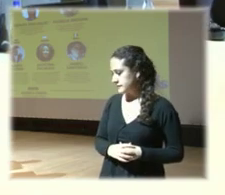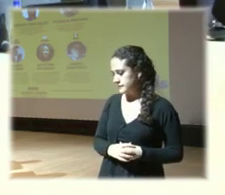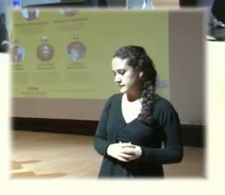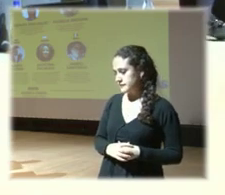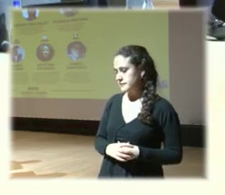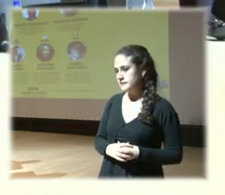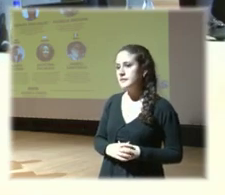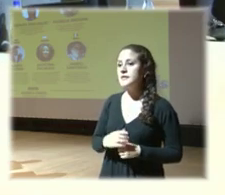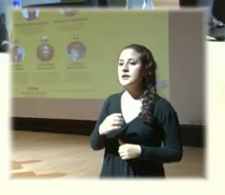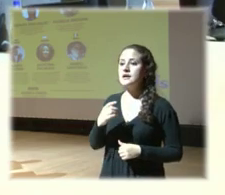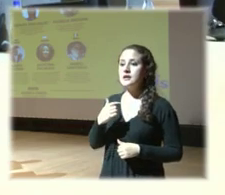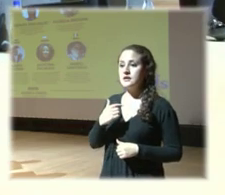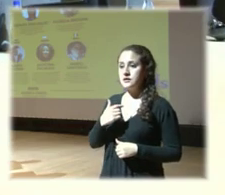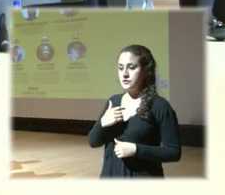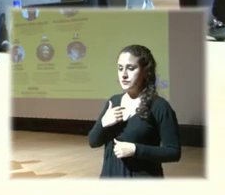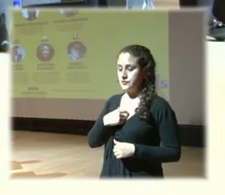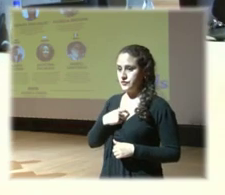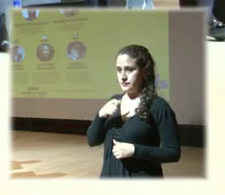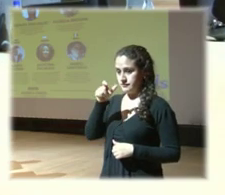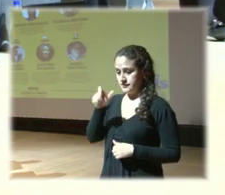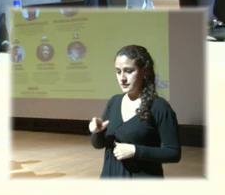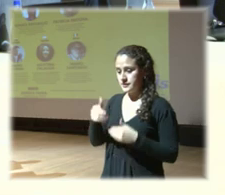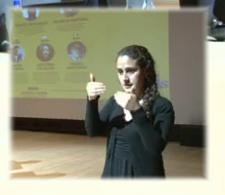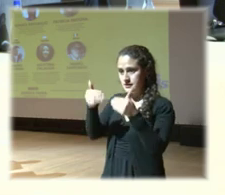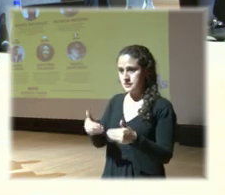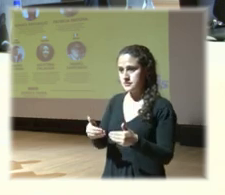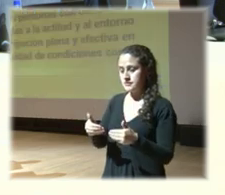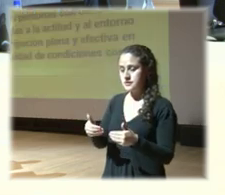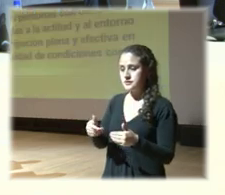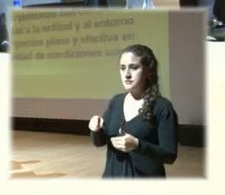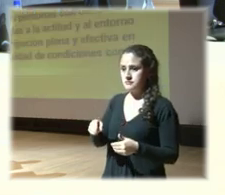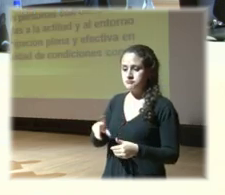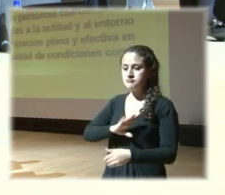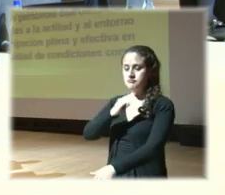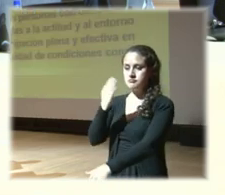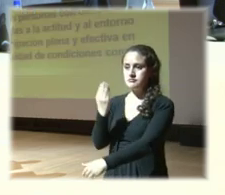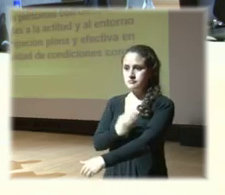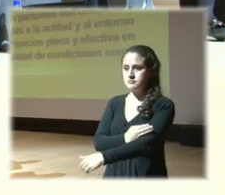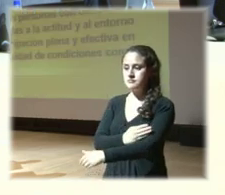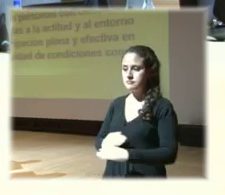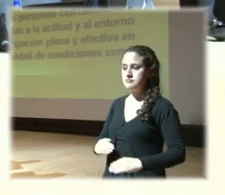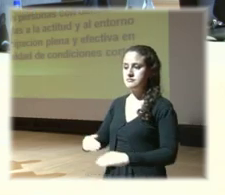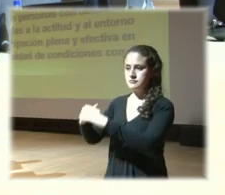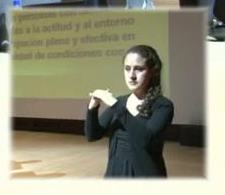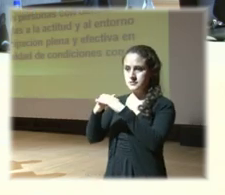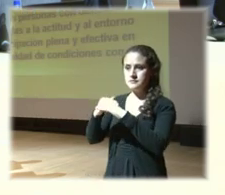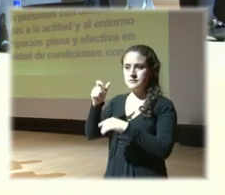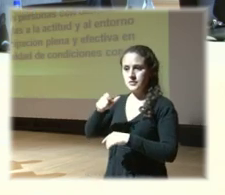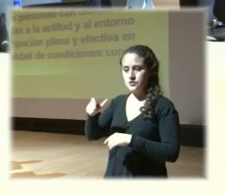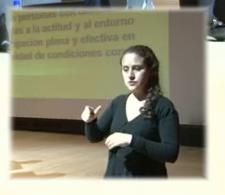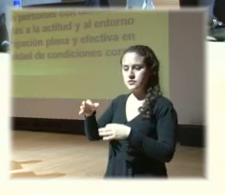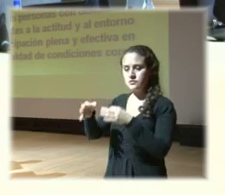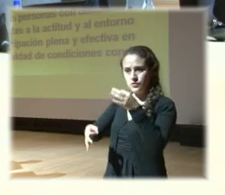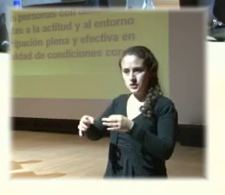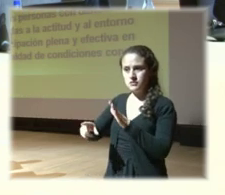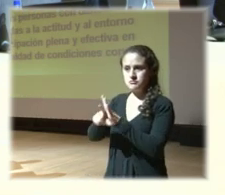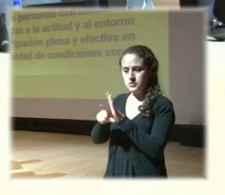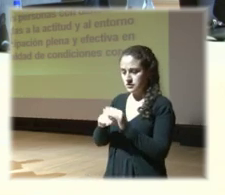Las personas con discapacidad tienen capacidad jurídica en igualdad de condiciones con los demás en todos los aspectos de la